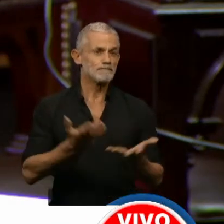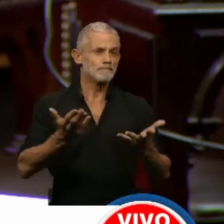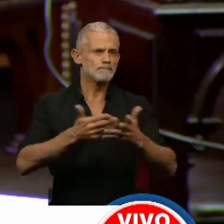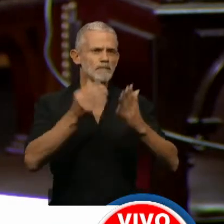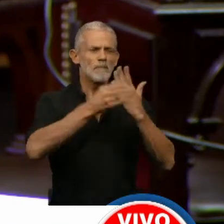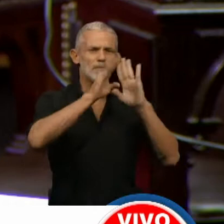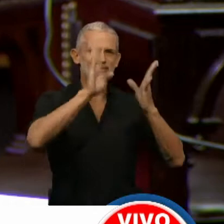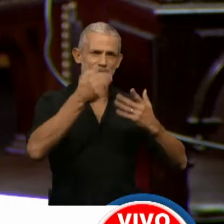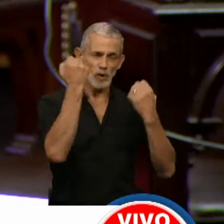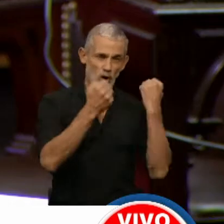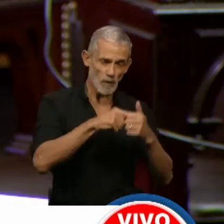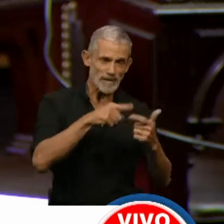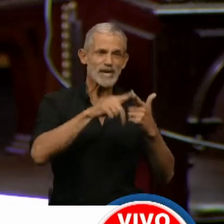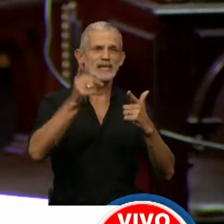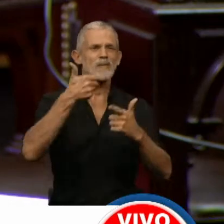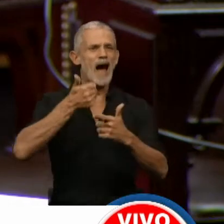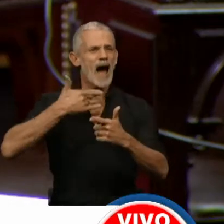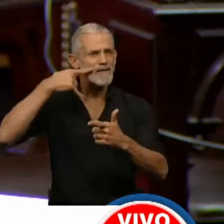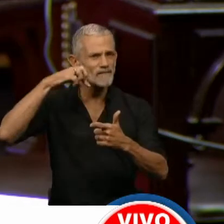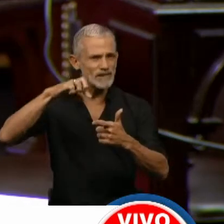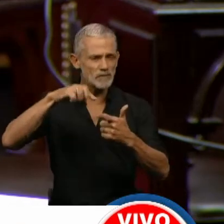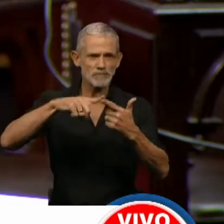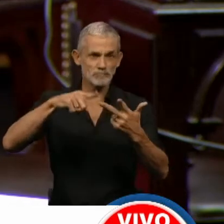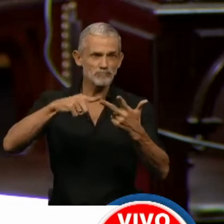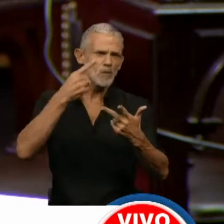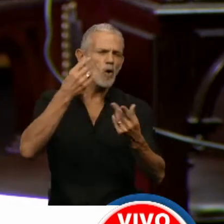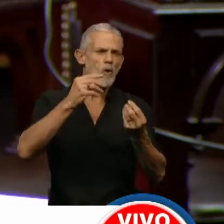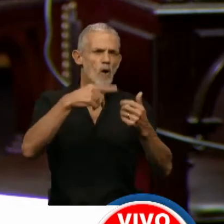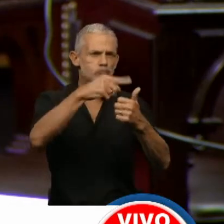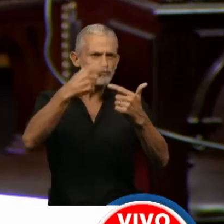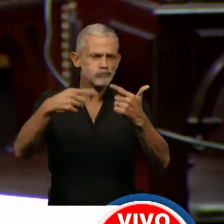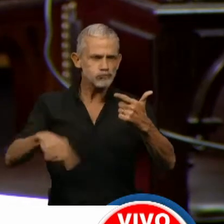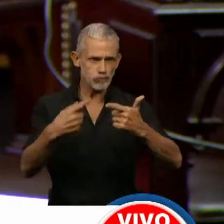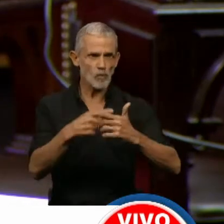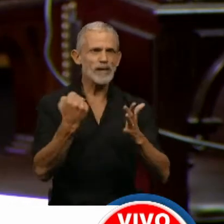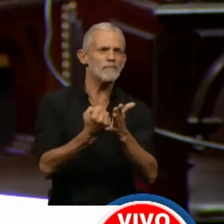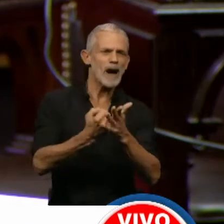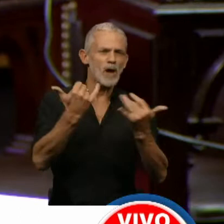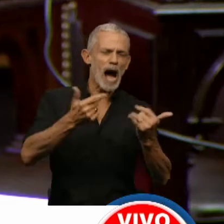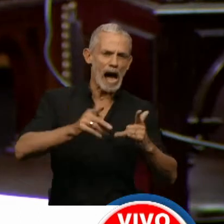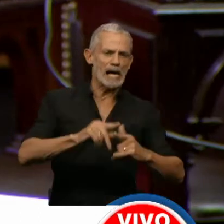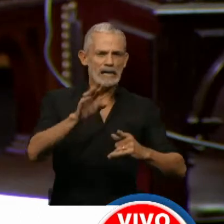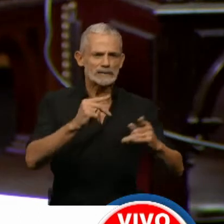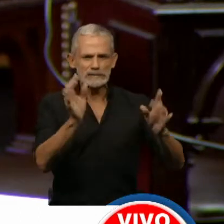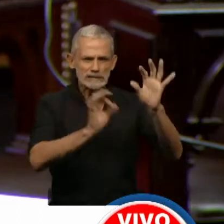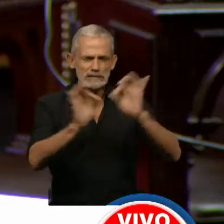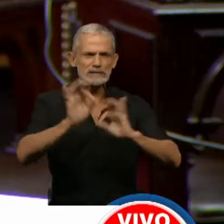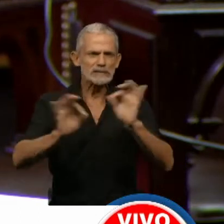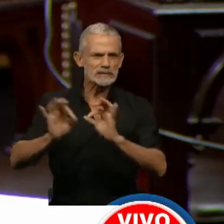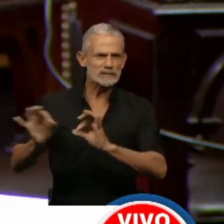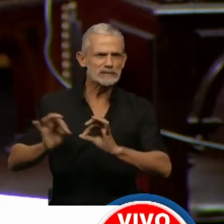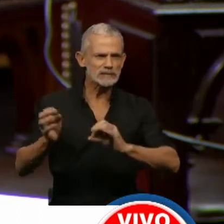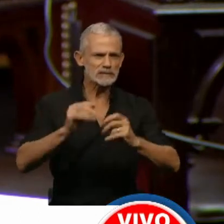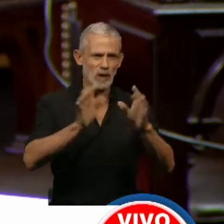tanto en el Ministerio de Economía como en la AFIP, viendo las variables que hacía, el impacto que iba a tener, y por supuesto